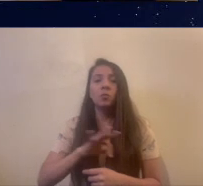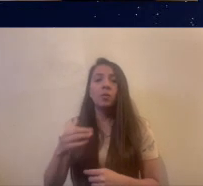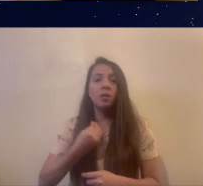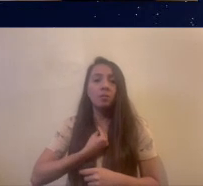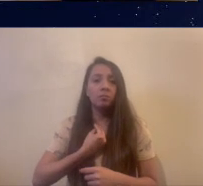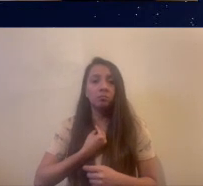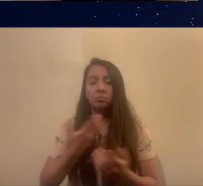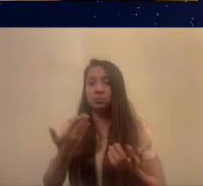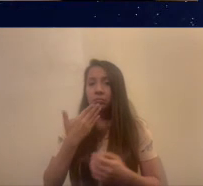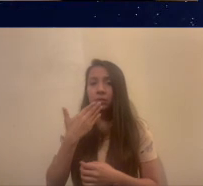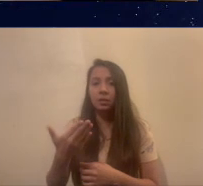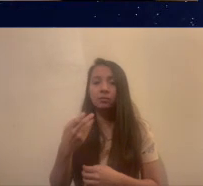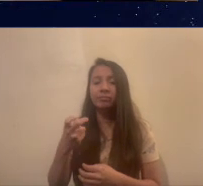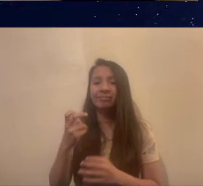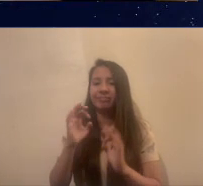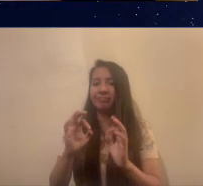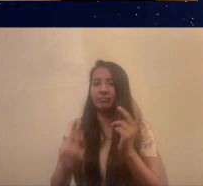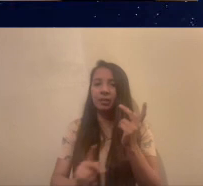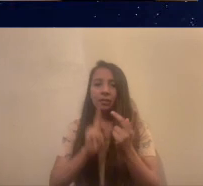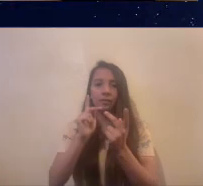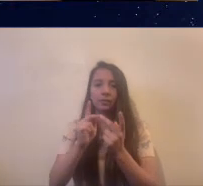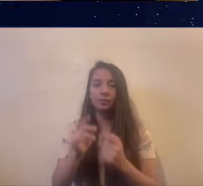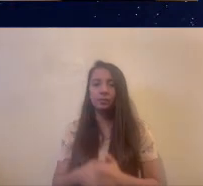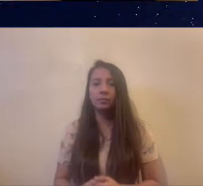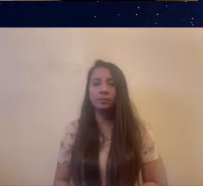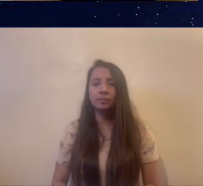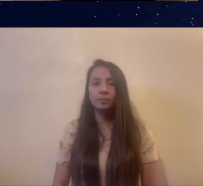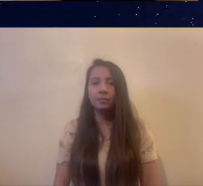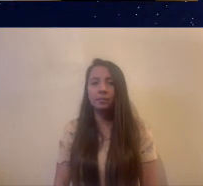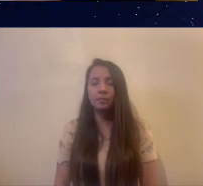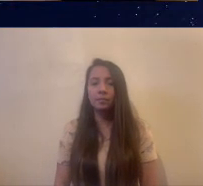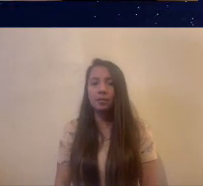versátil, lo cual lo hacía un candidato ideal.